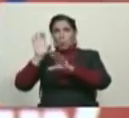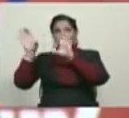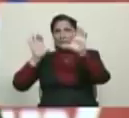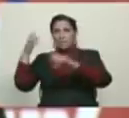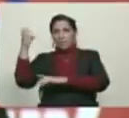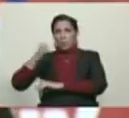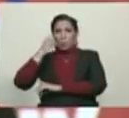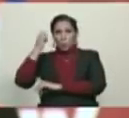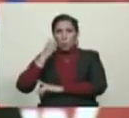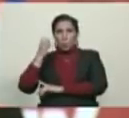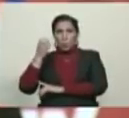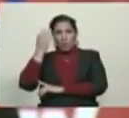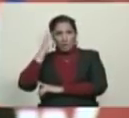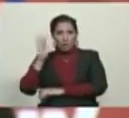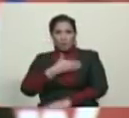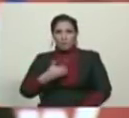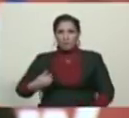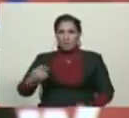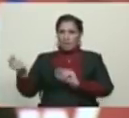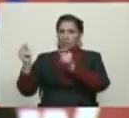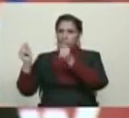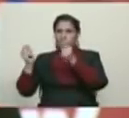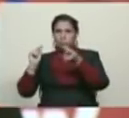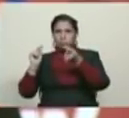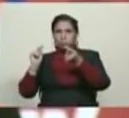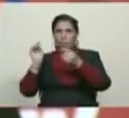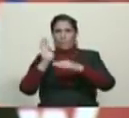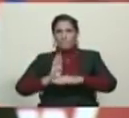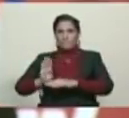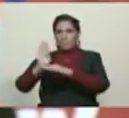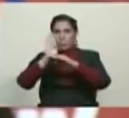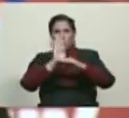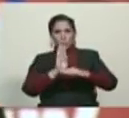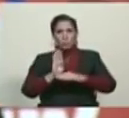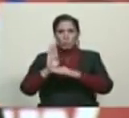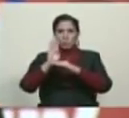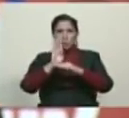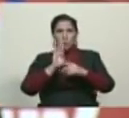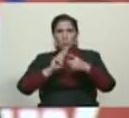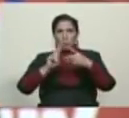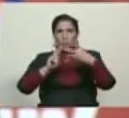previsto debatir sobre, y cito, la protección de activos de la República.